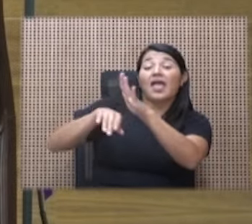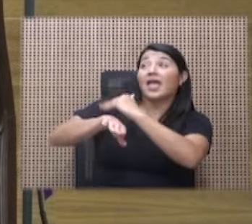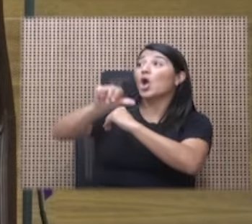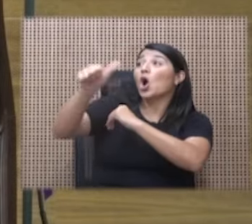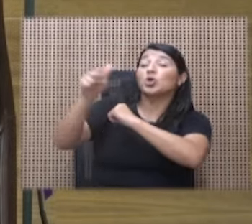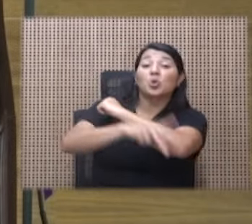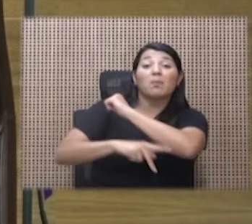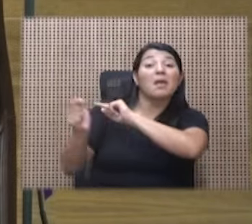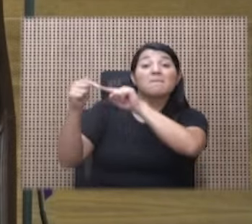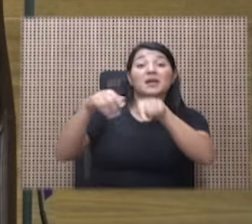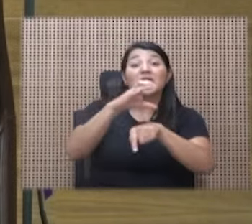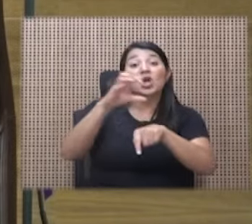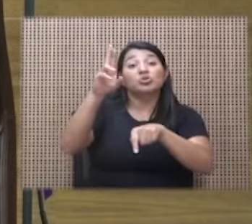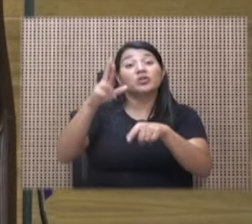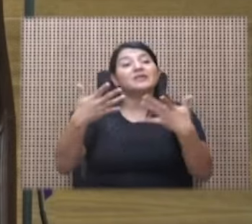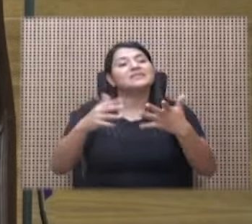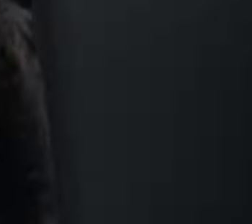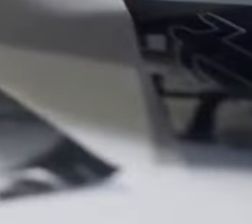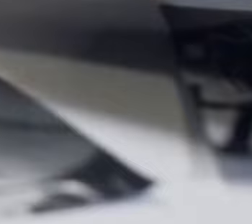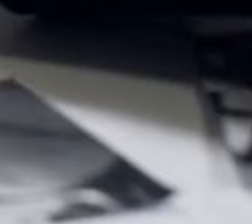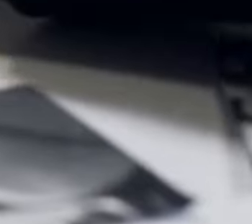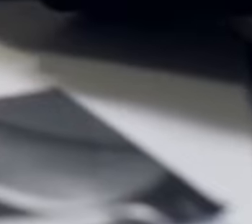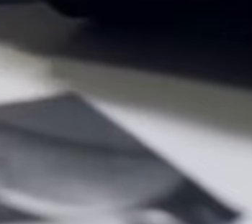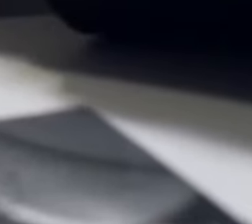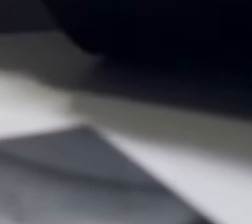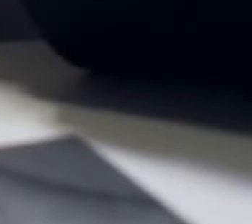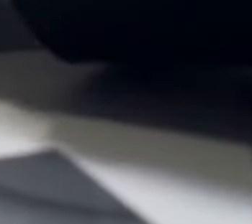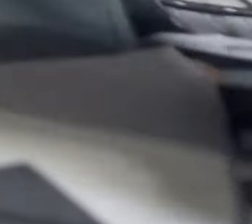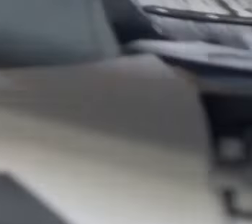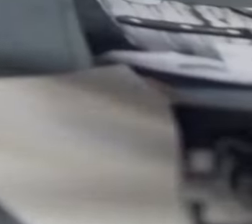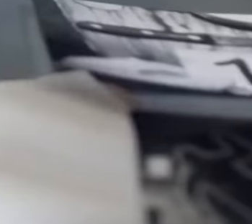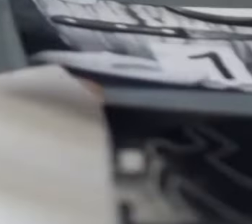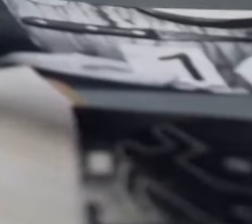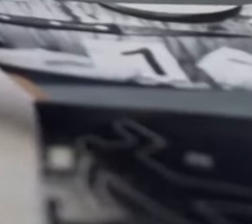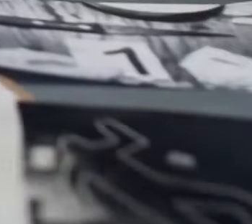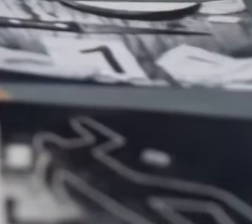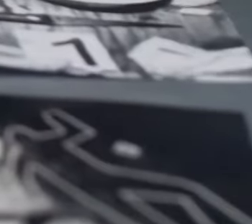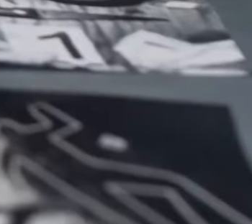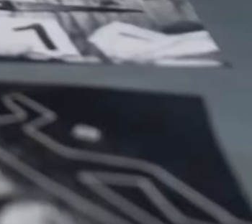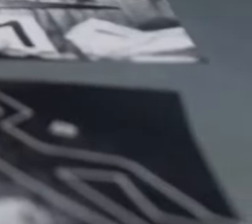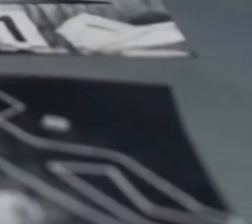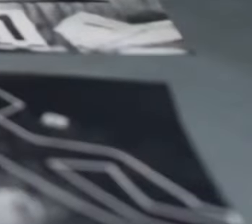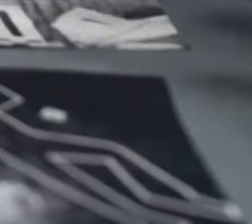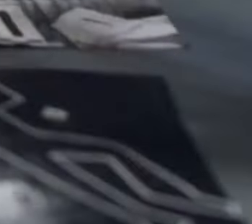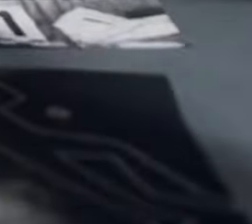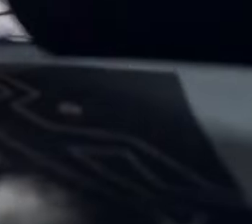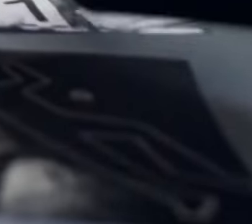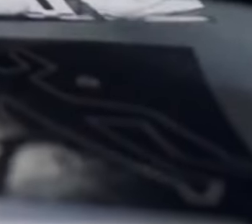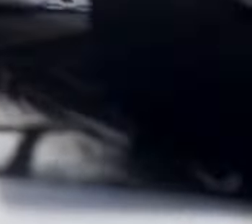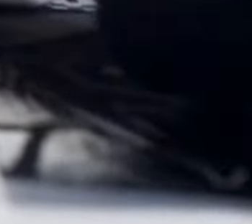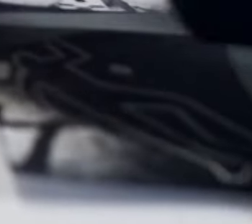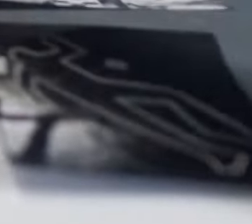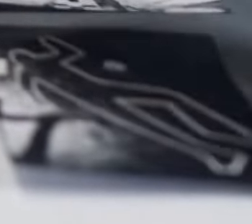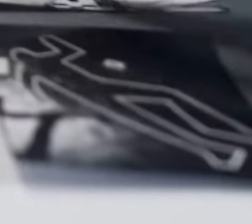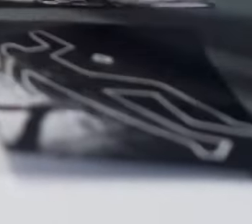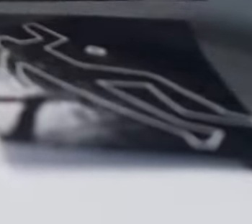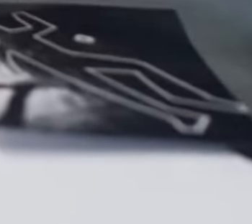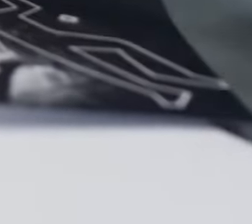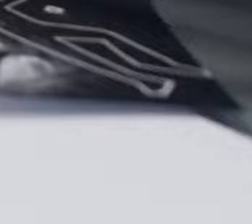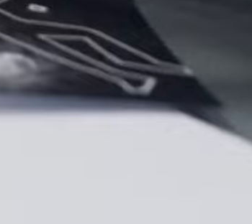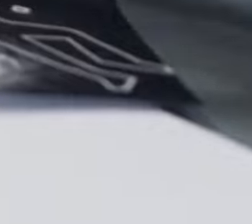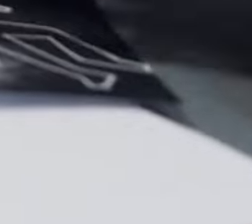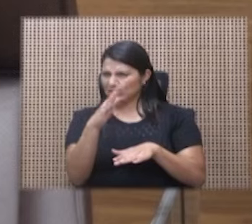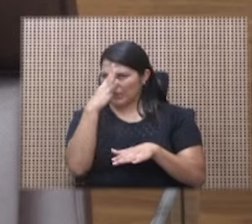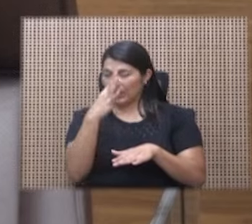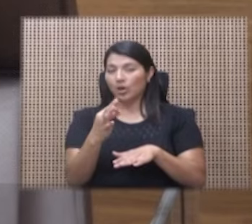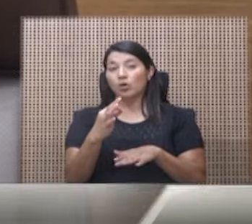y quedar protegidos de por vida el legislador social cristiano Horacio Alvarado calificó de Vital esta